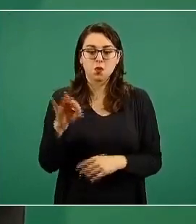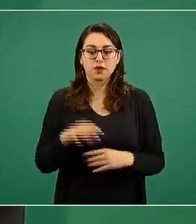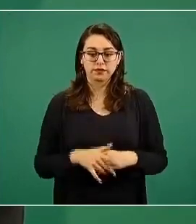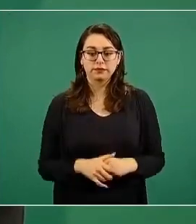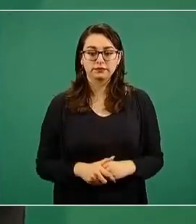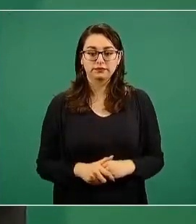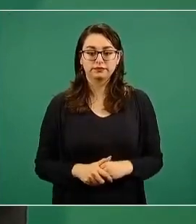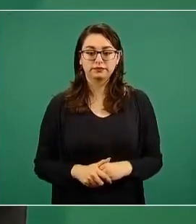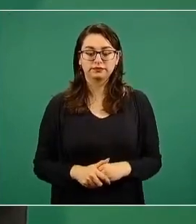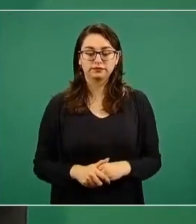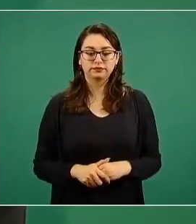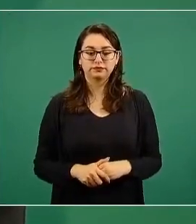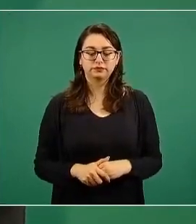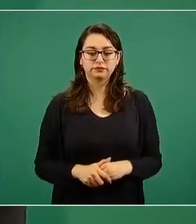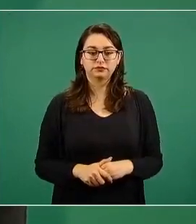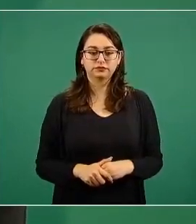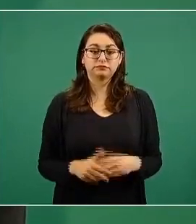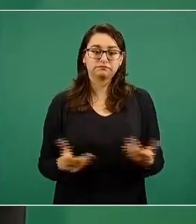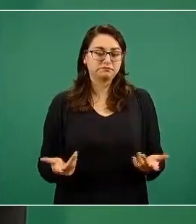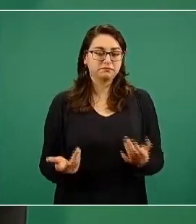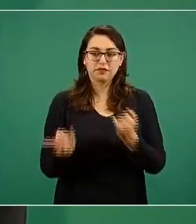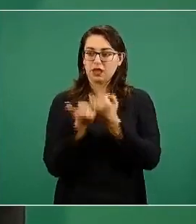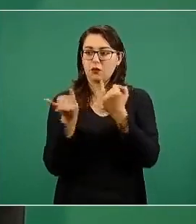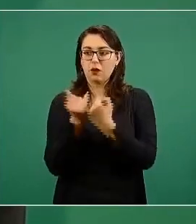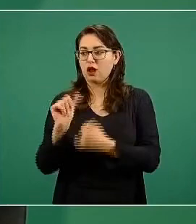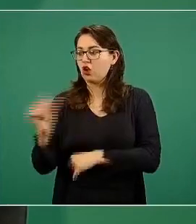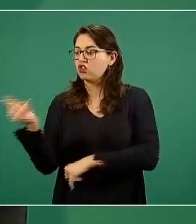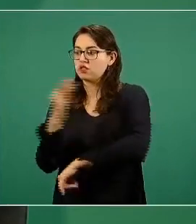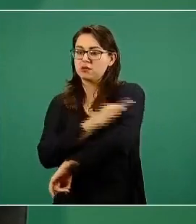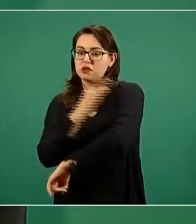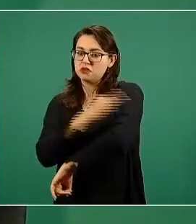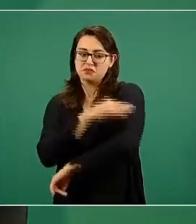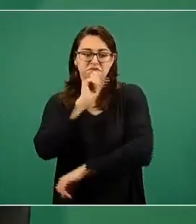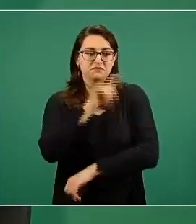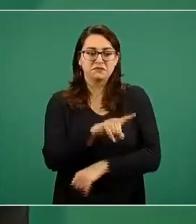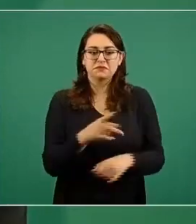esta vacuna contra el virus SARS-CoV-2.